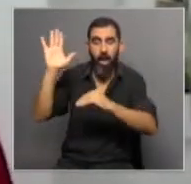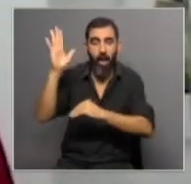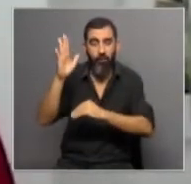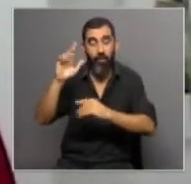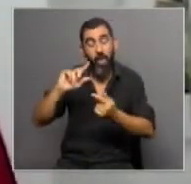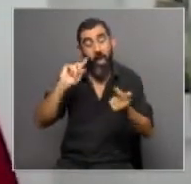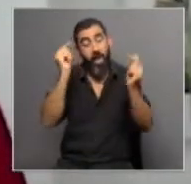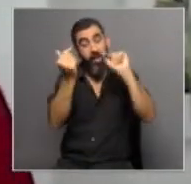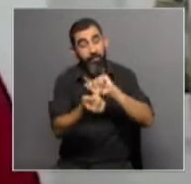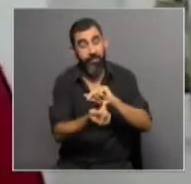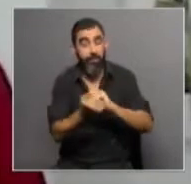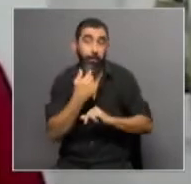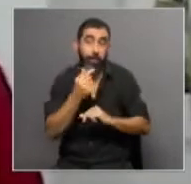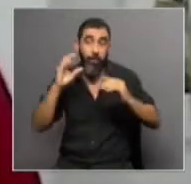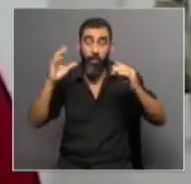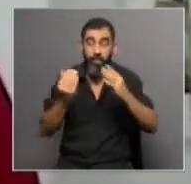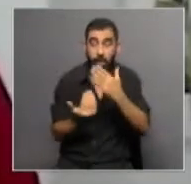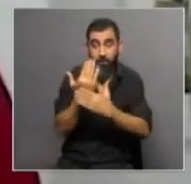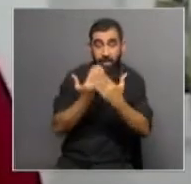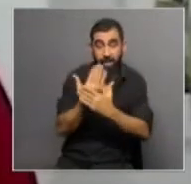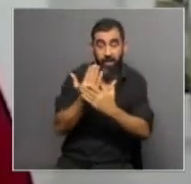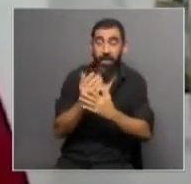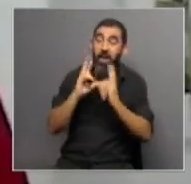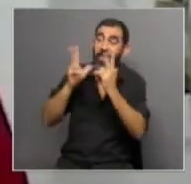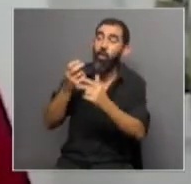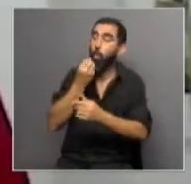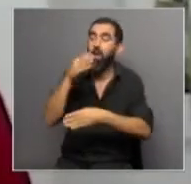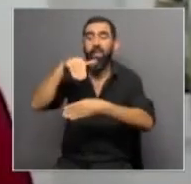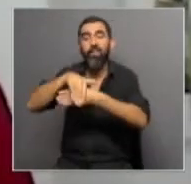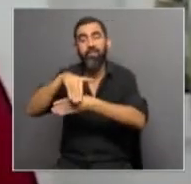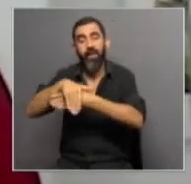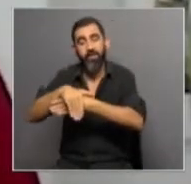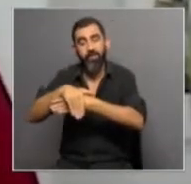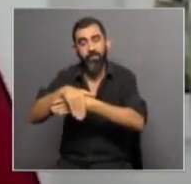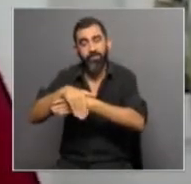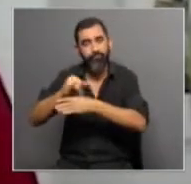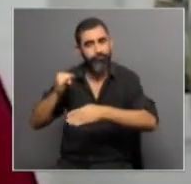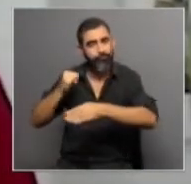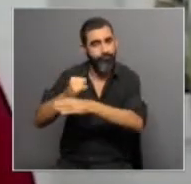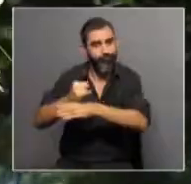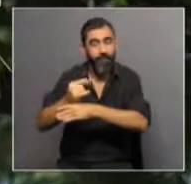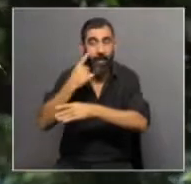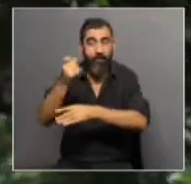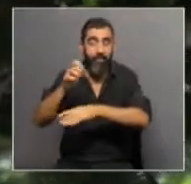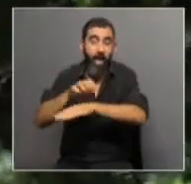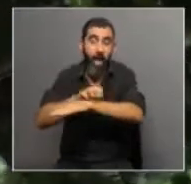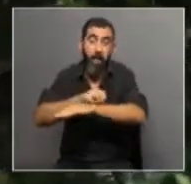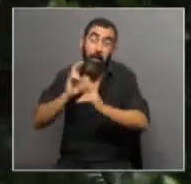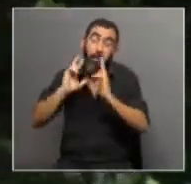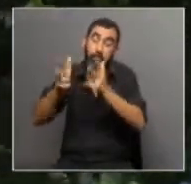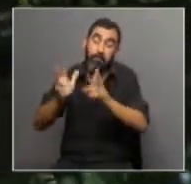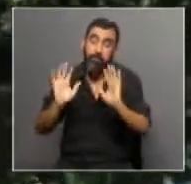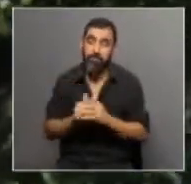otra forma es que si es de mañana se le dice buenas tardes, señora aruera. De esa forma nos evitaríamos los casos de alergia.